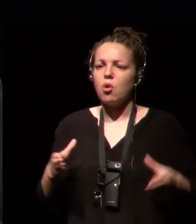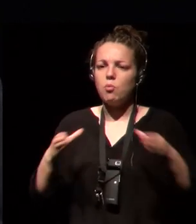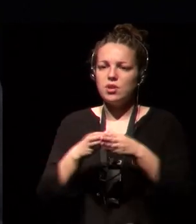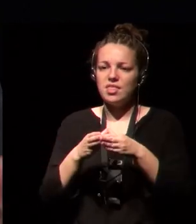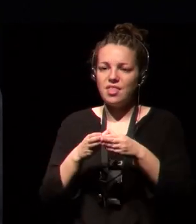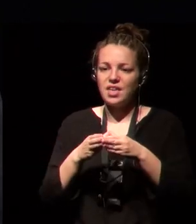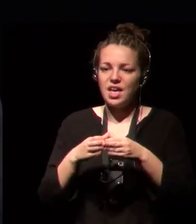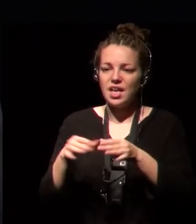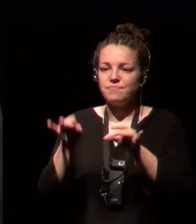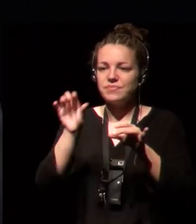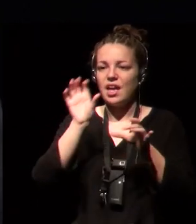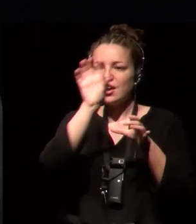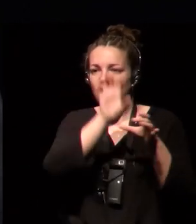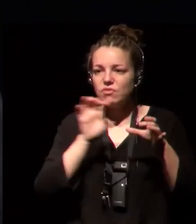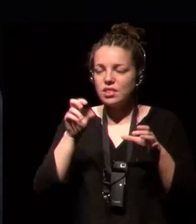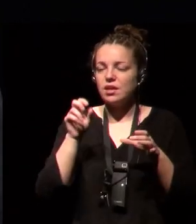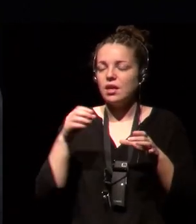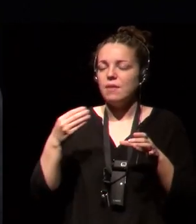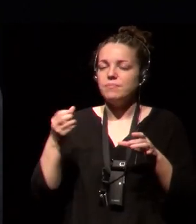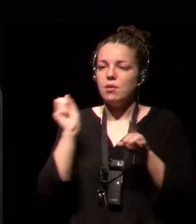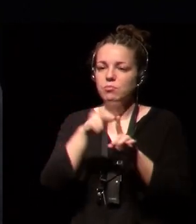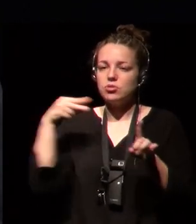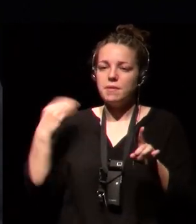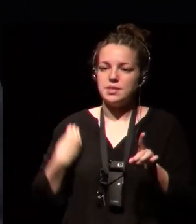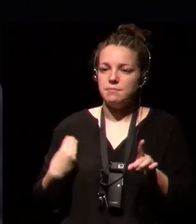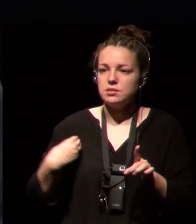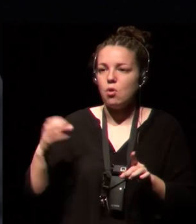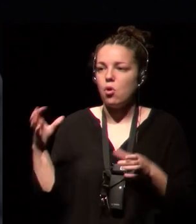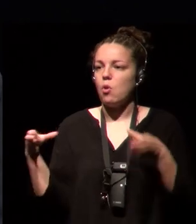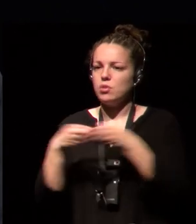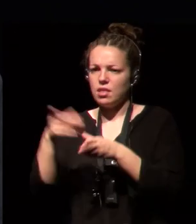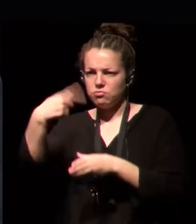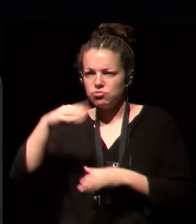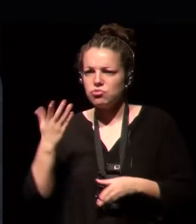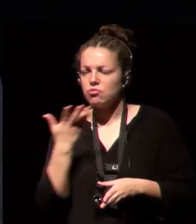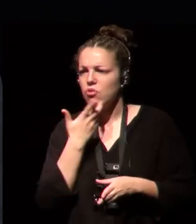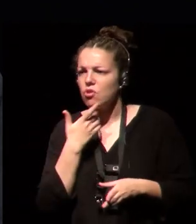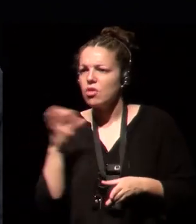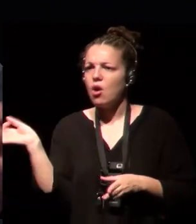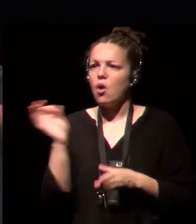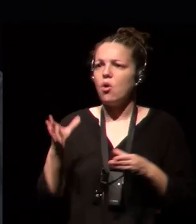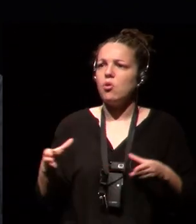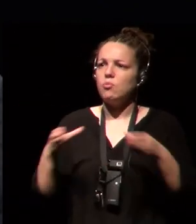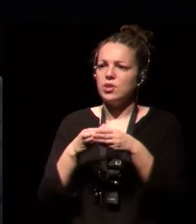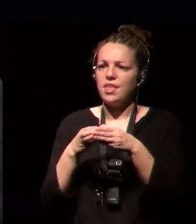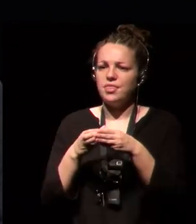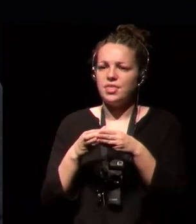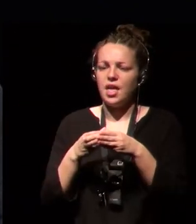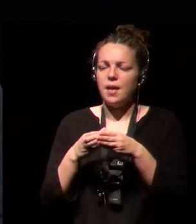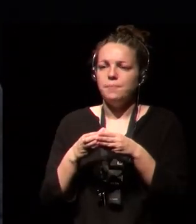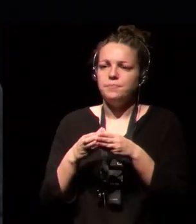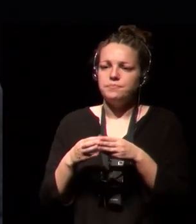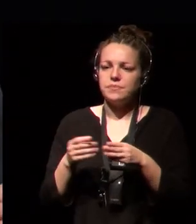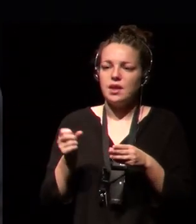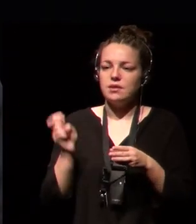vista, es una comunidad que conocéis, o es una comunidad icónica desde el punto de vista narrativo? Y me gustaría también que pensarais cómo puede